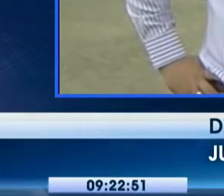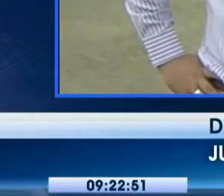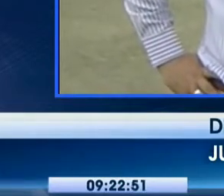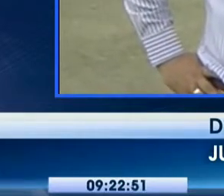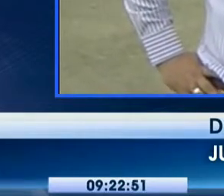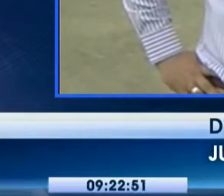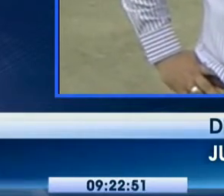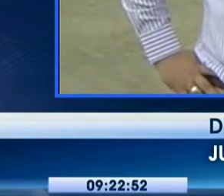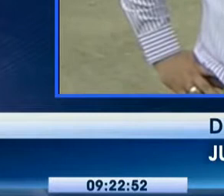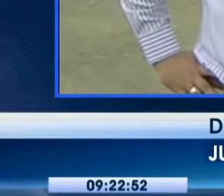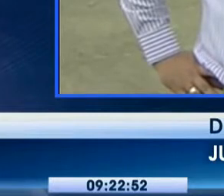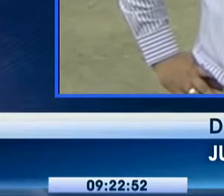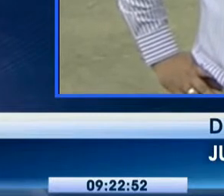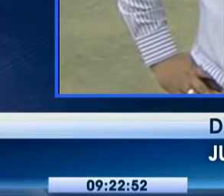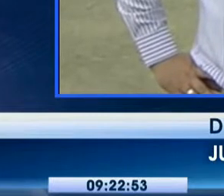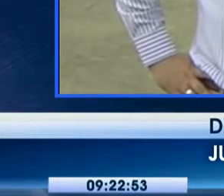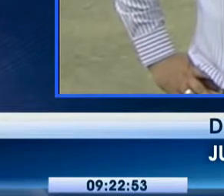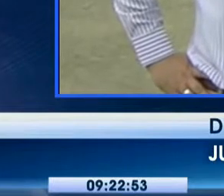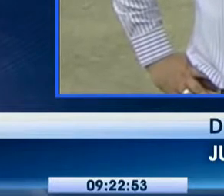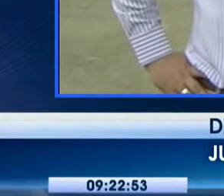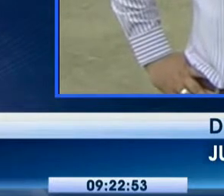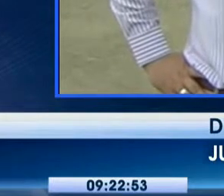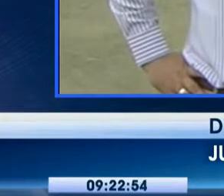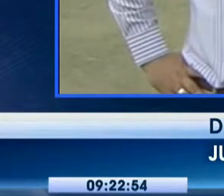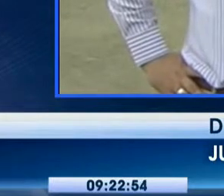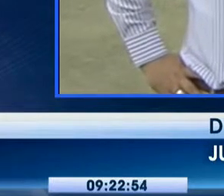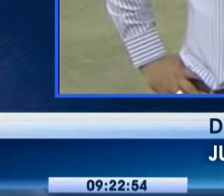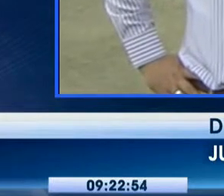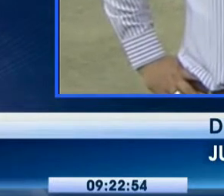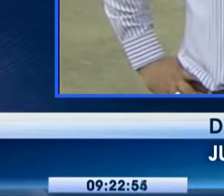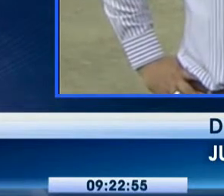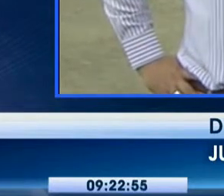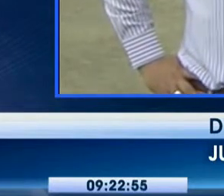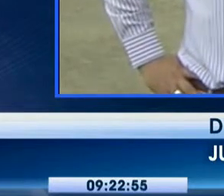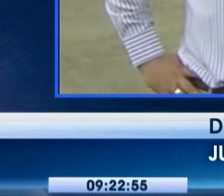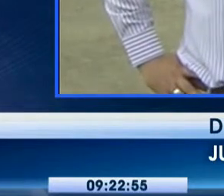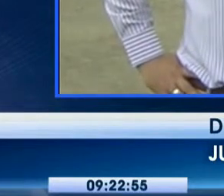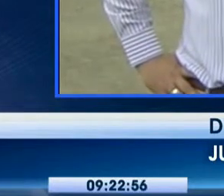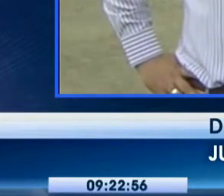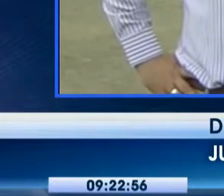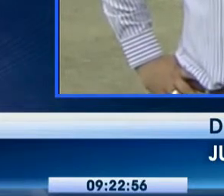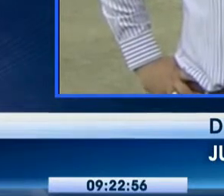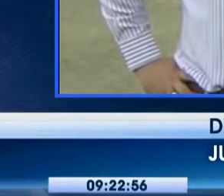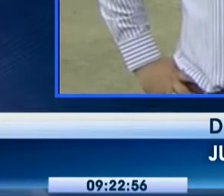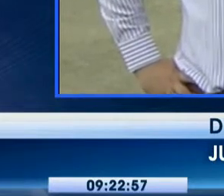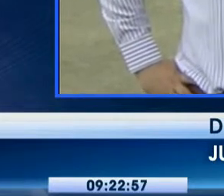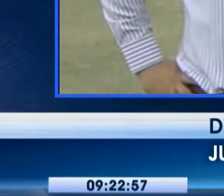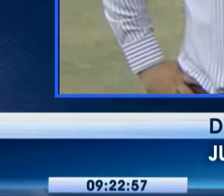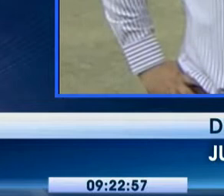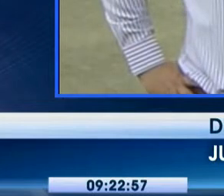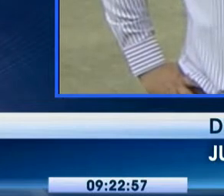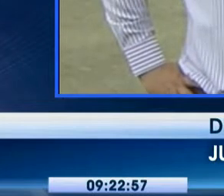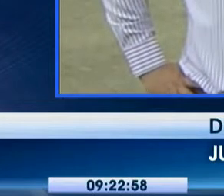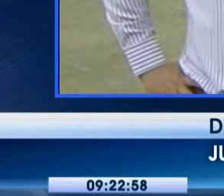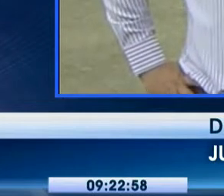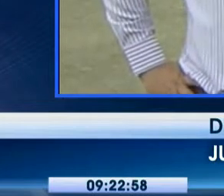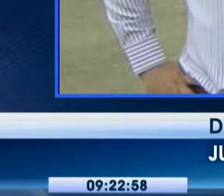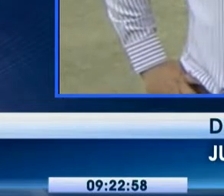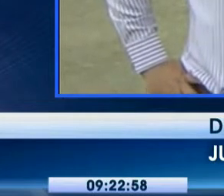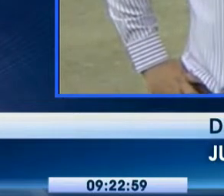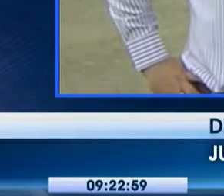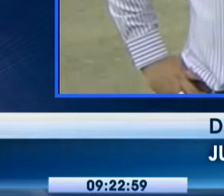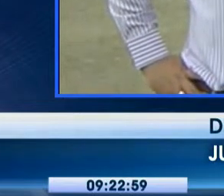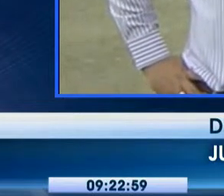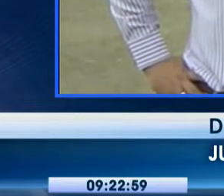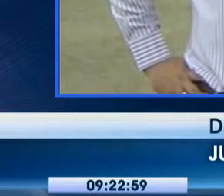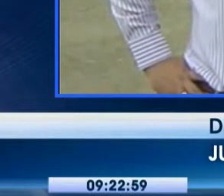en la oficina del comisario o del funcionario, sino físicamente, incluso para que vayan haciéndose idea